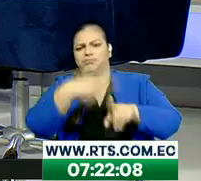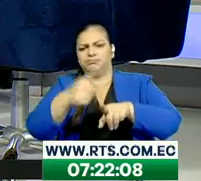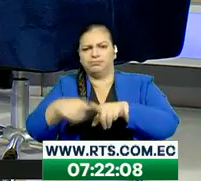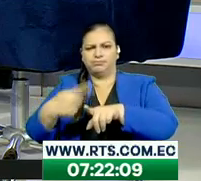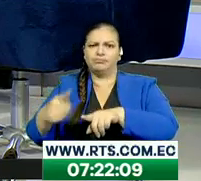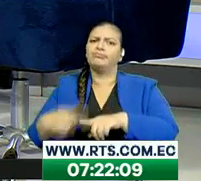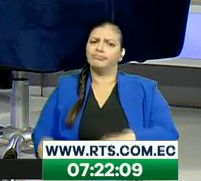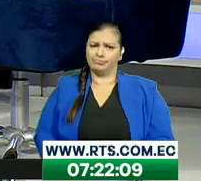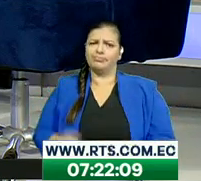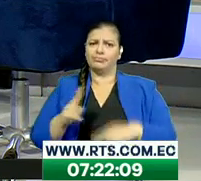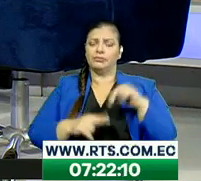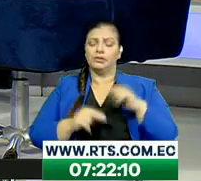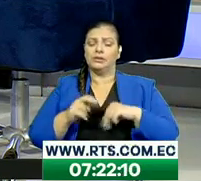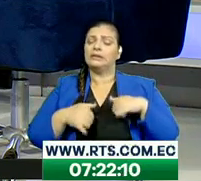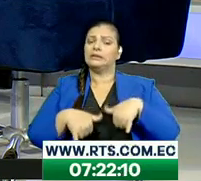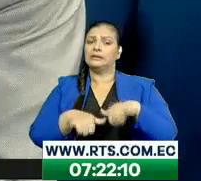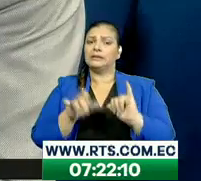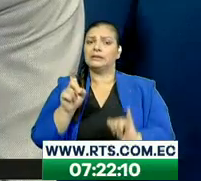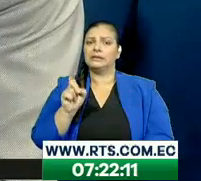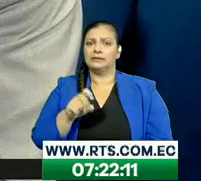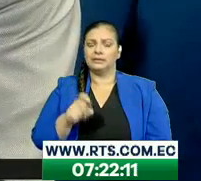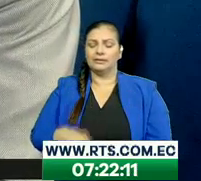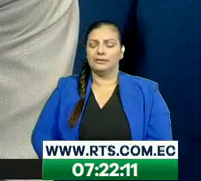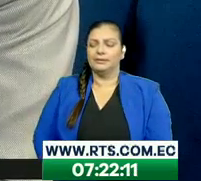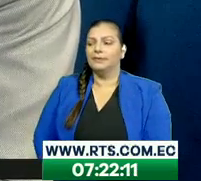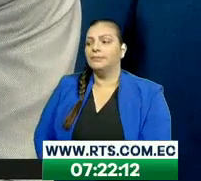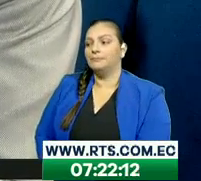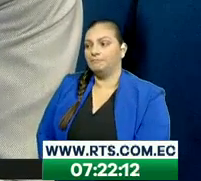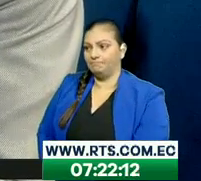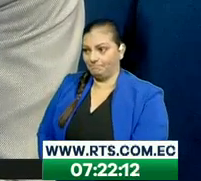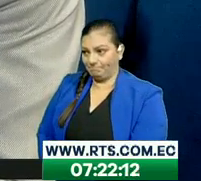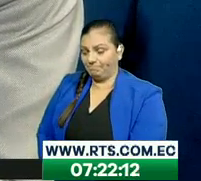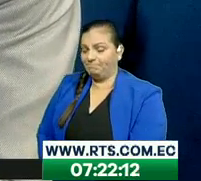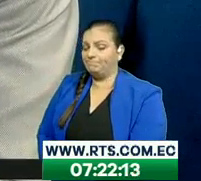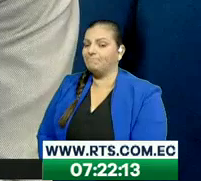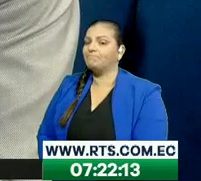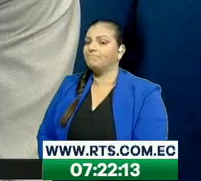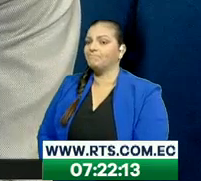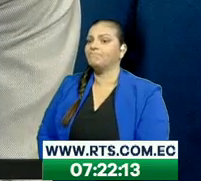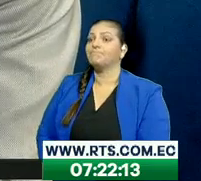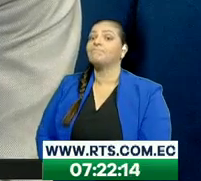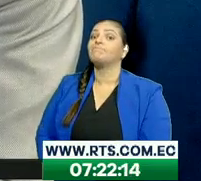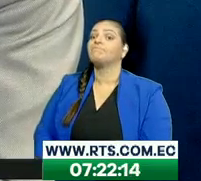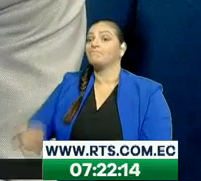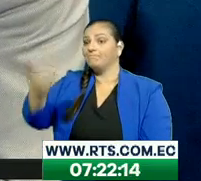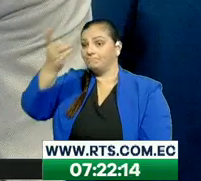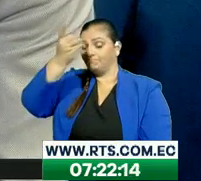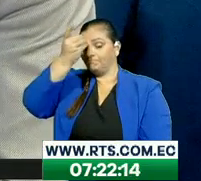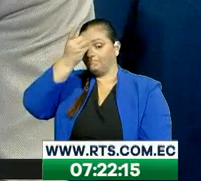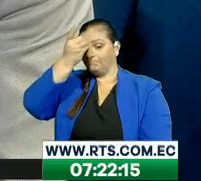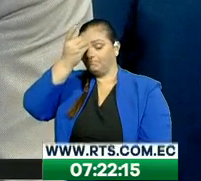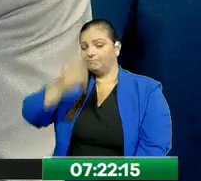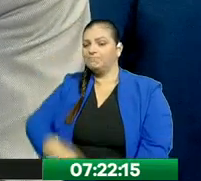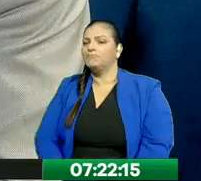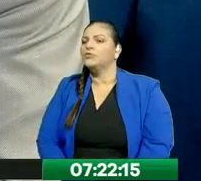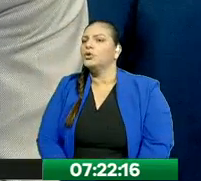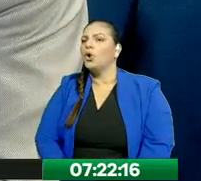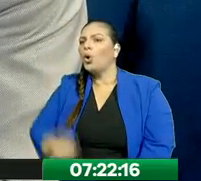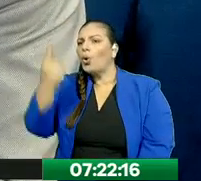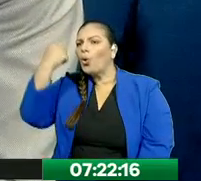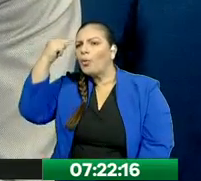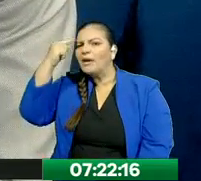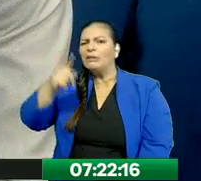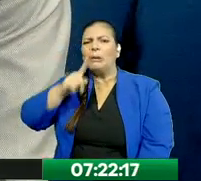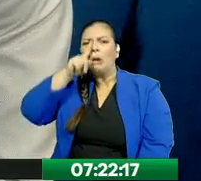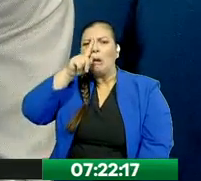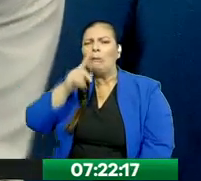demás, pero sucede que el gasto por la burocracia, que llega a cerca de 400 mil servidores públicos, llega a al menos